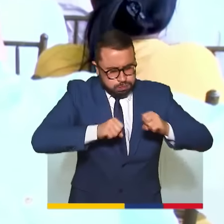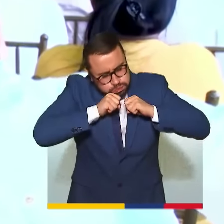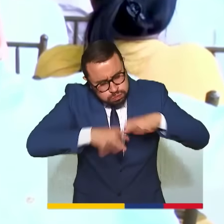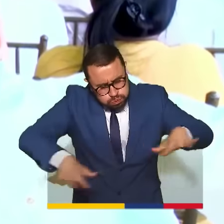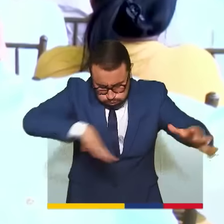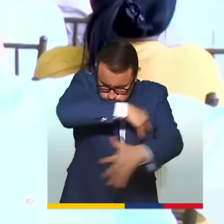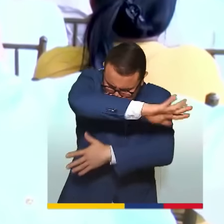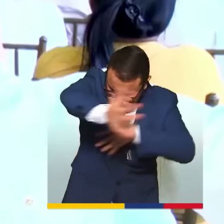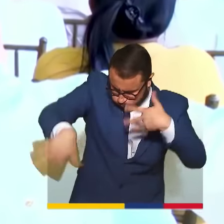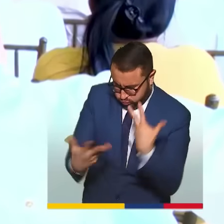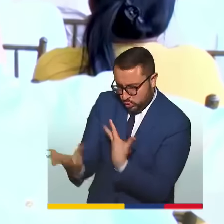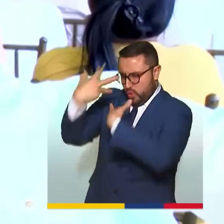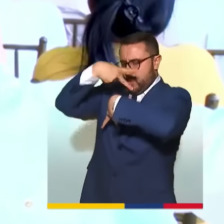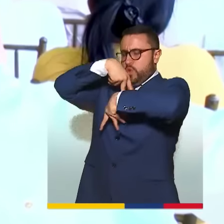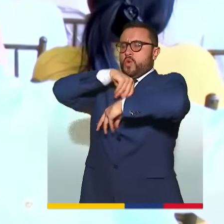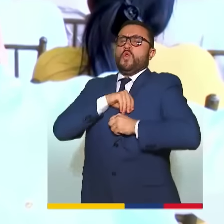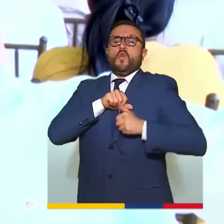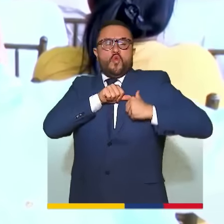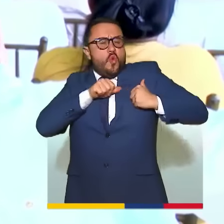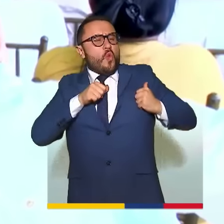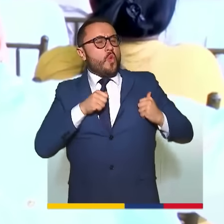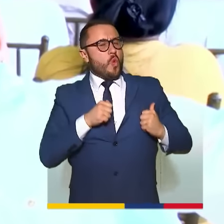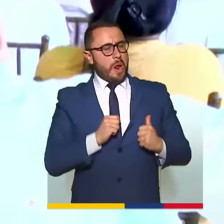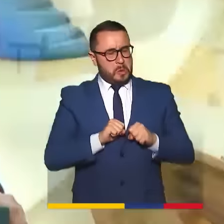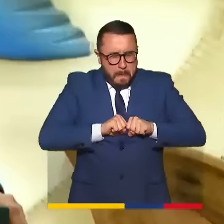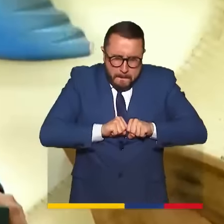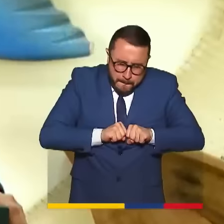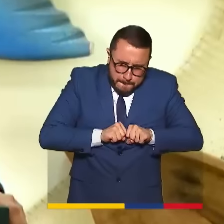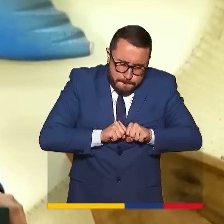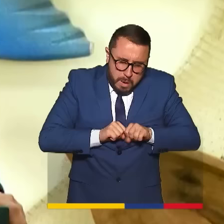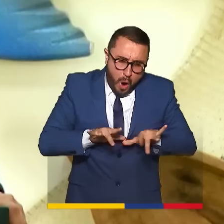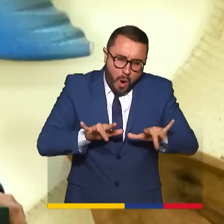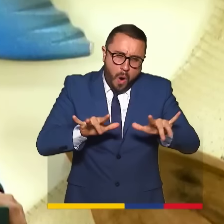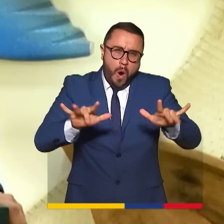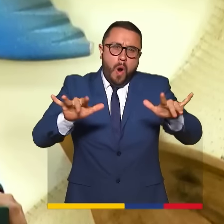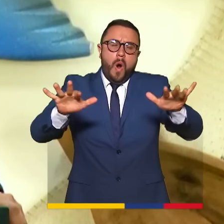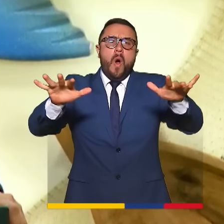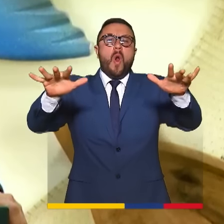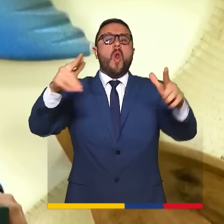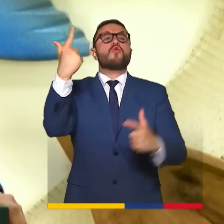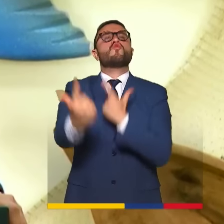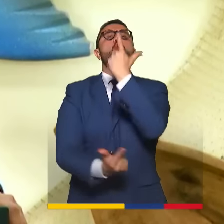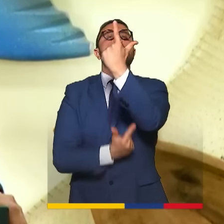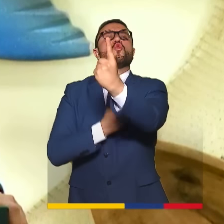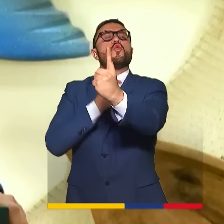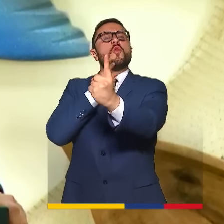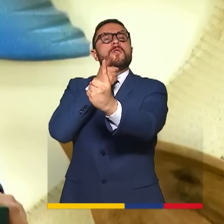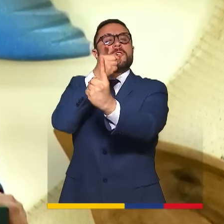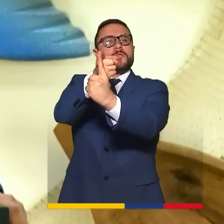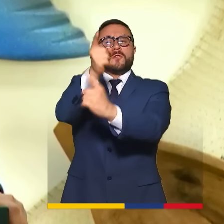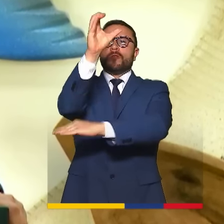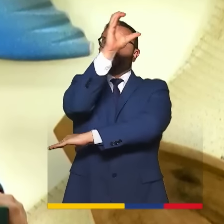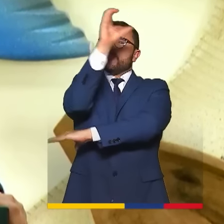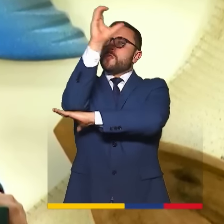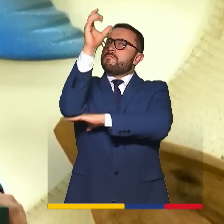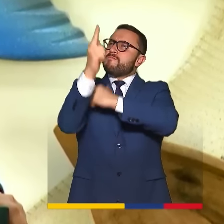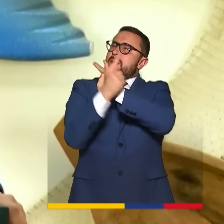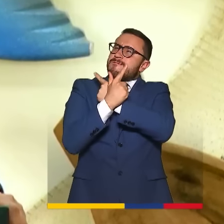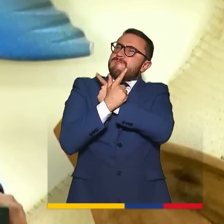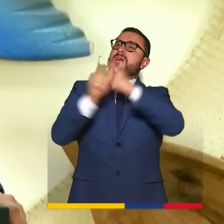corazón, iba surgiendo nuestra gran lucha por la libertad, que le enseñó